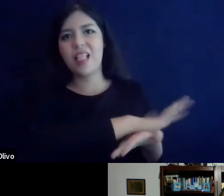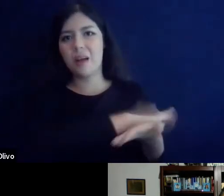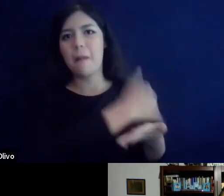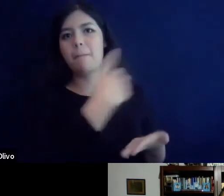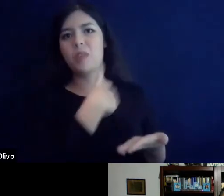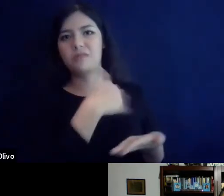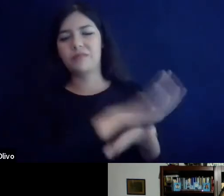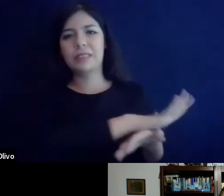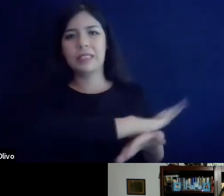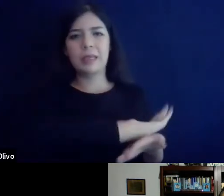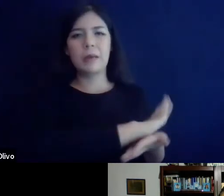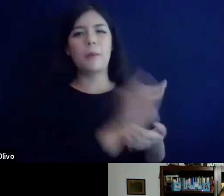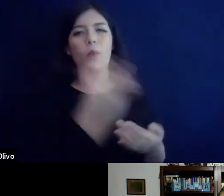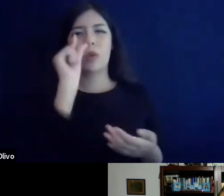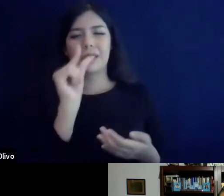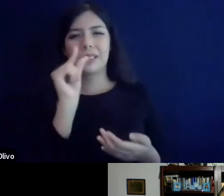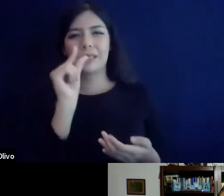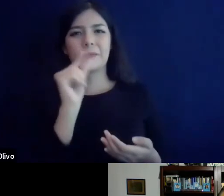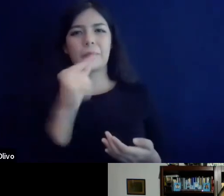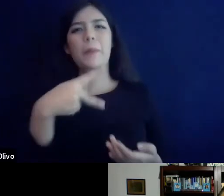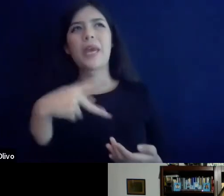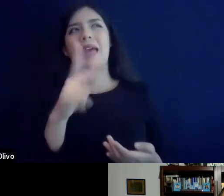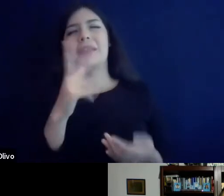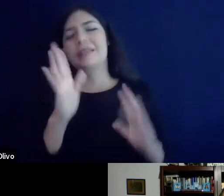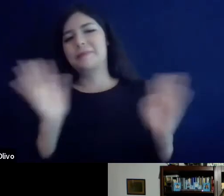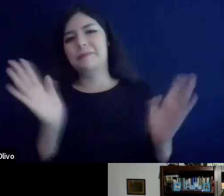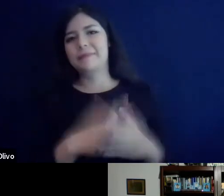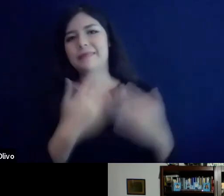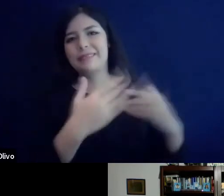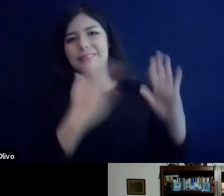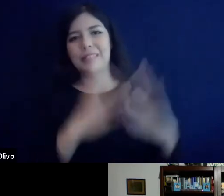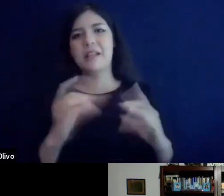no sé, por ahí algo. Pero bueno, eso, ese es otro asunto, ¿no?